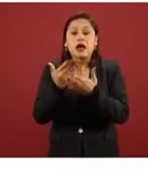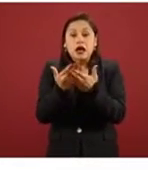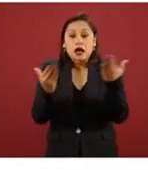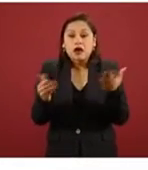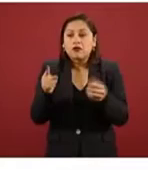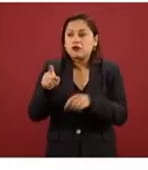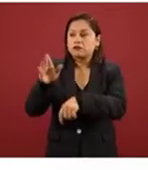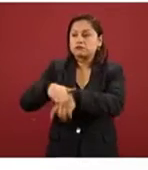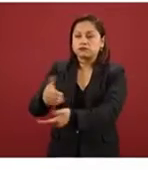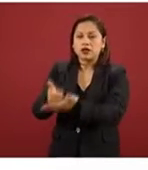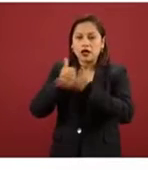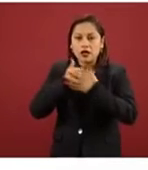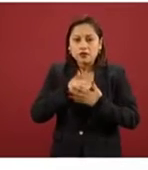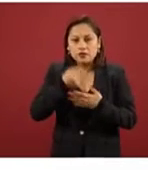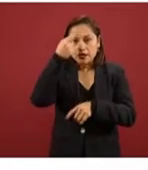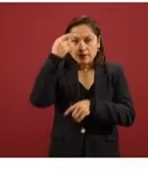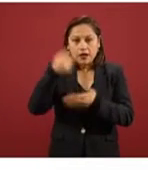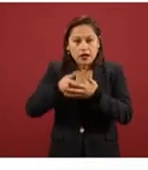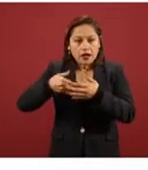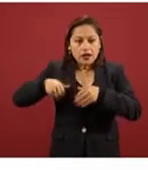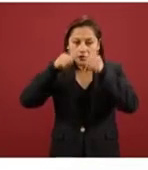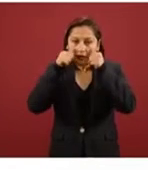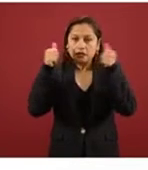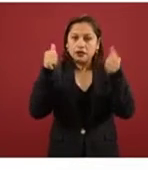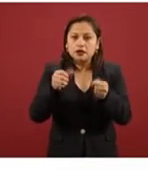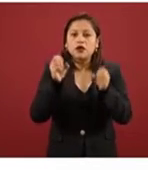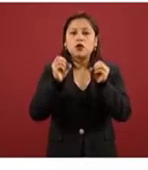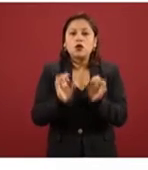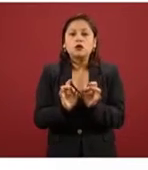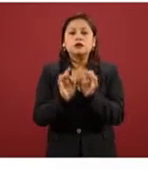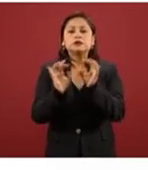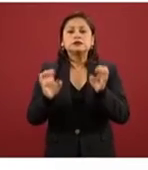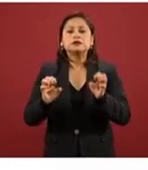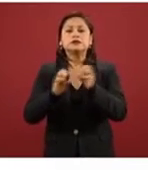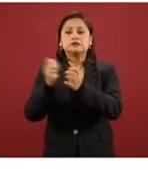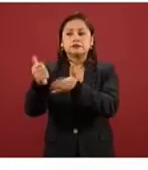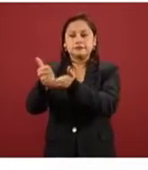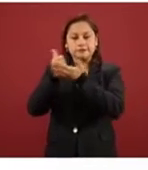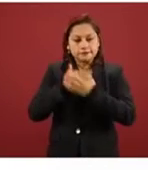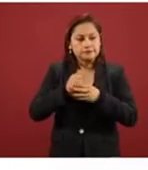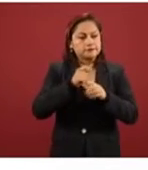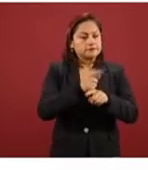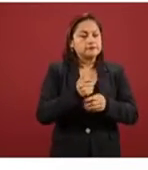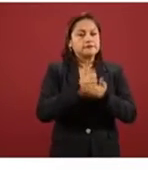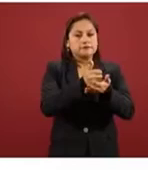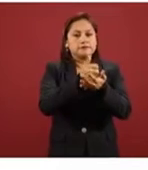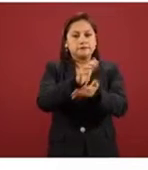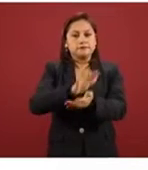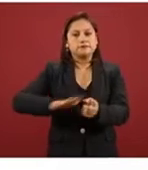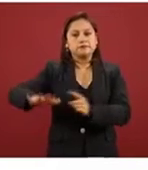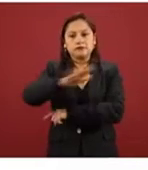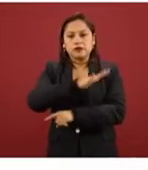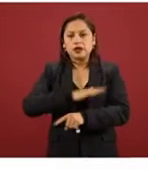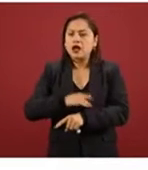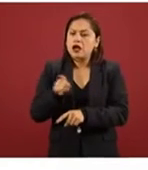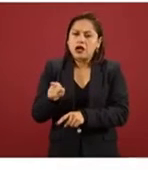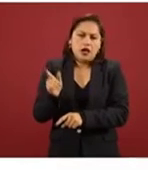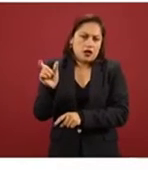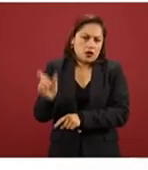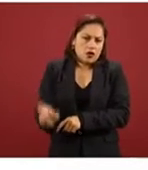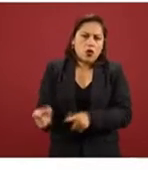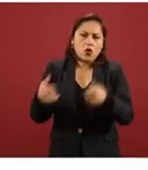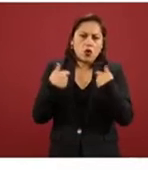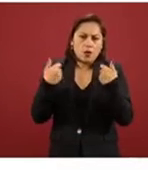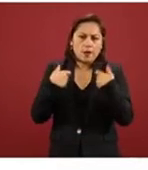preparación y también de gestión durante los incidentes que tenemos, al nivel de capacitación que ellos tienen, justamente